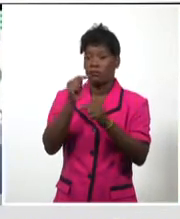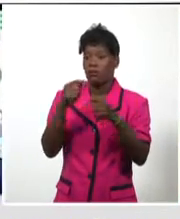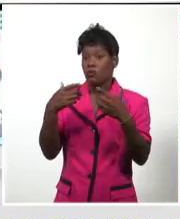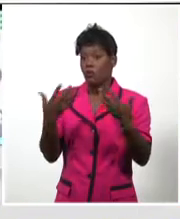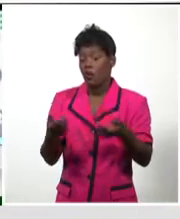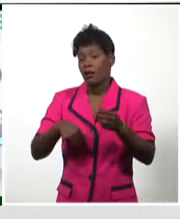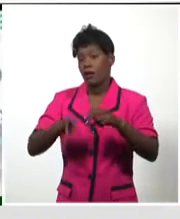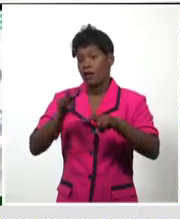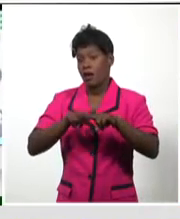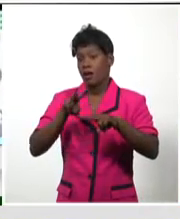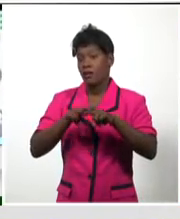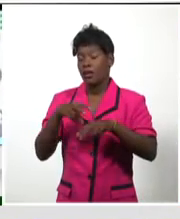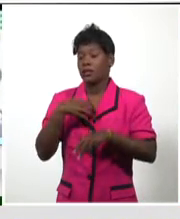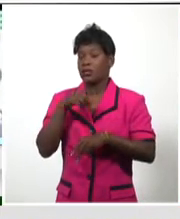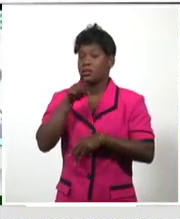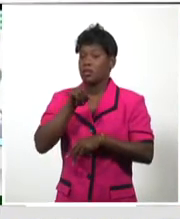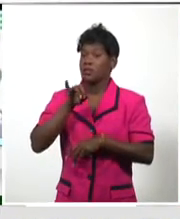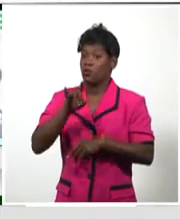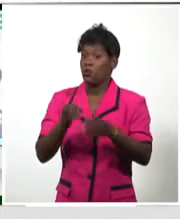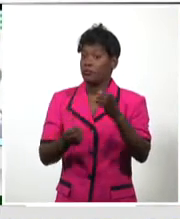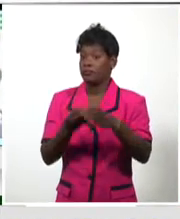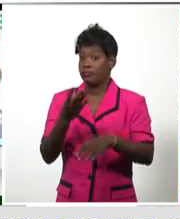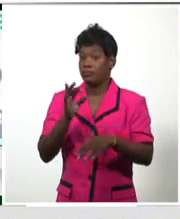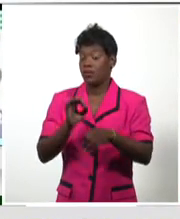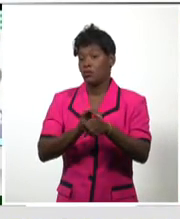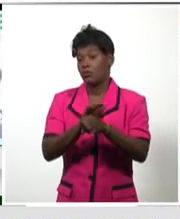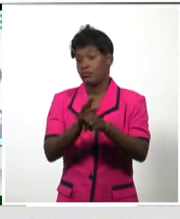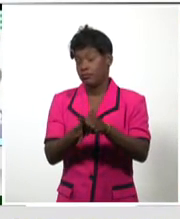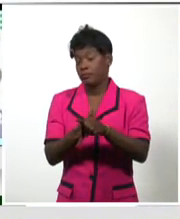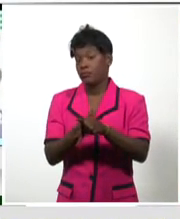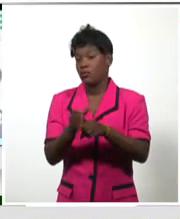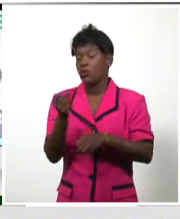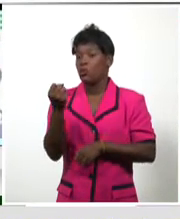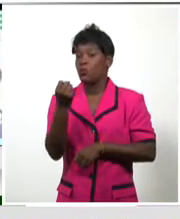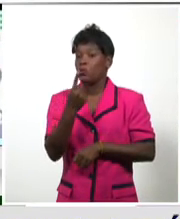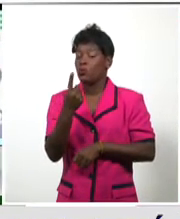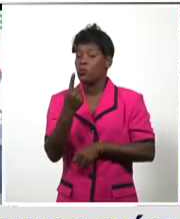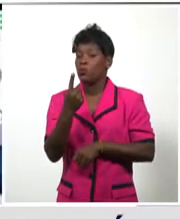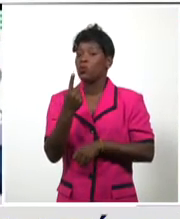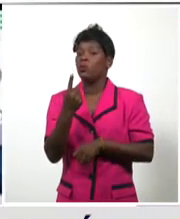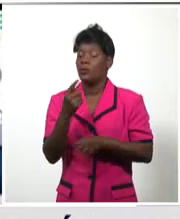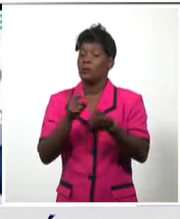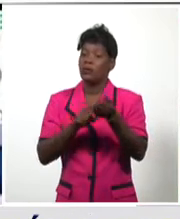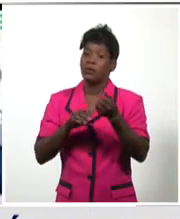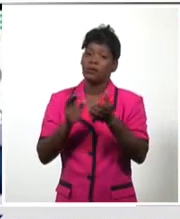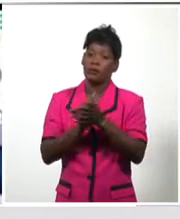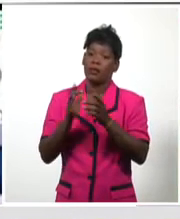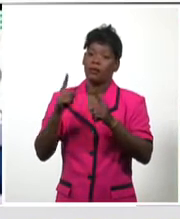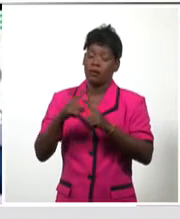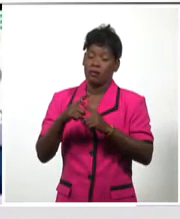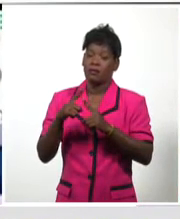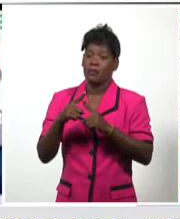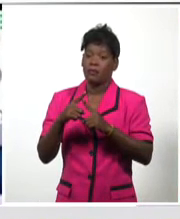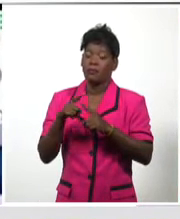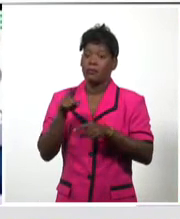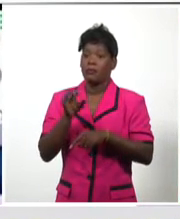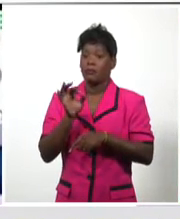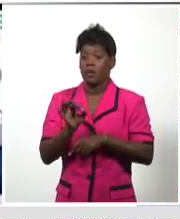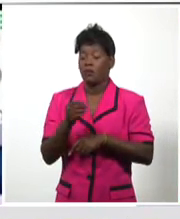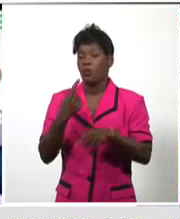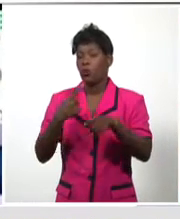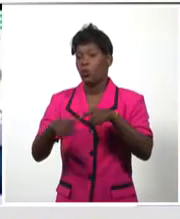Habana, con 19 de los 21 casos positivos y uno en el caso de las provincias de Matanzas y también un caso en